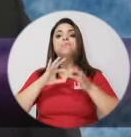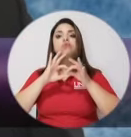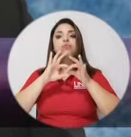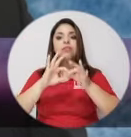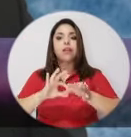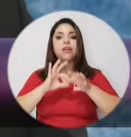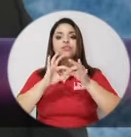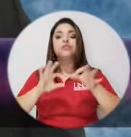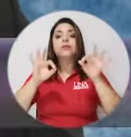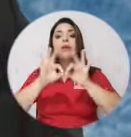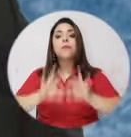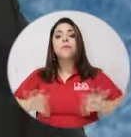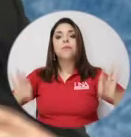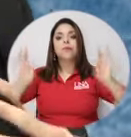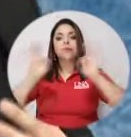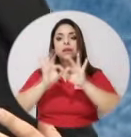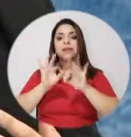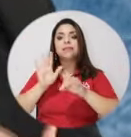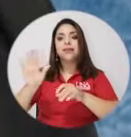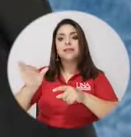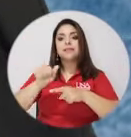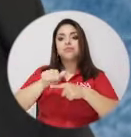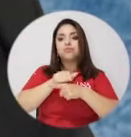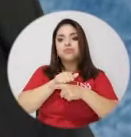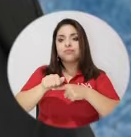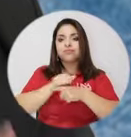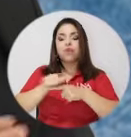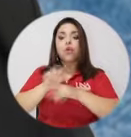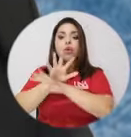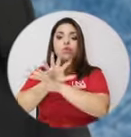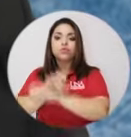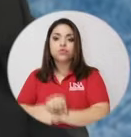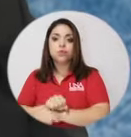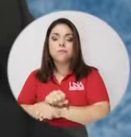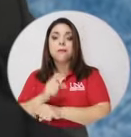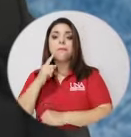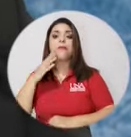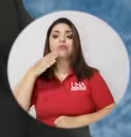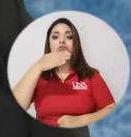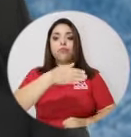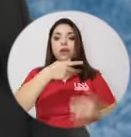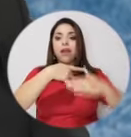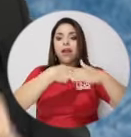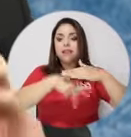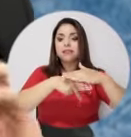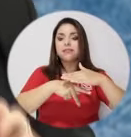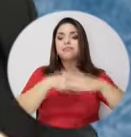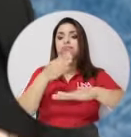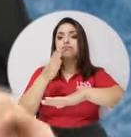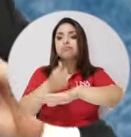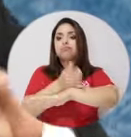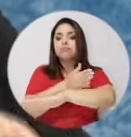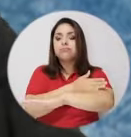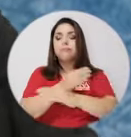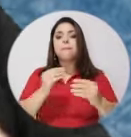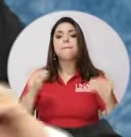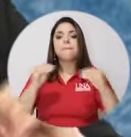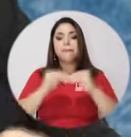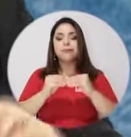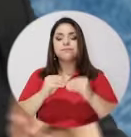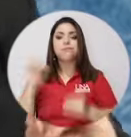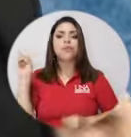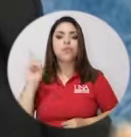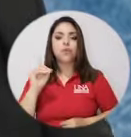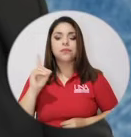correlaciones importantes, ¿verdad?, entre esta práctica, digamos, su costumbre, ¿verdad?, y luego el proceso